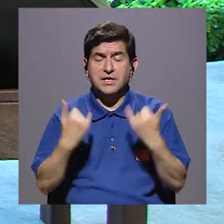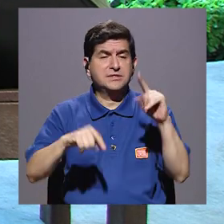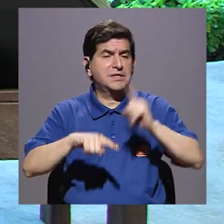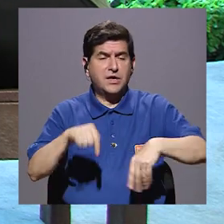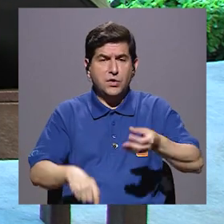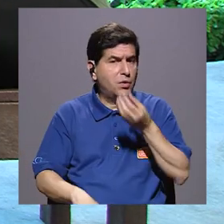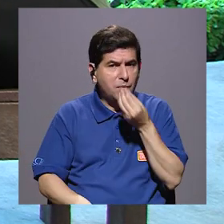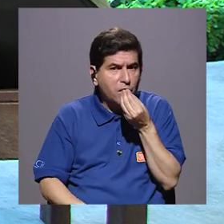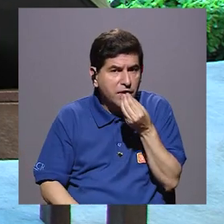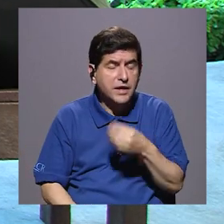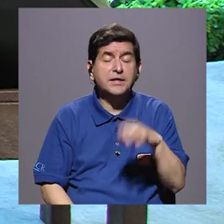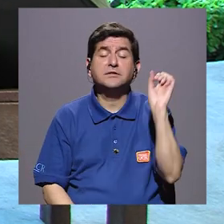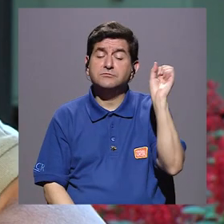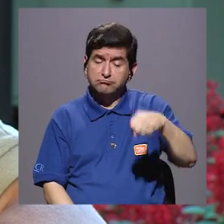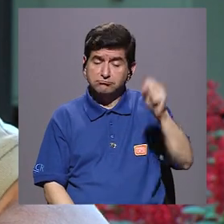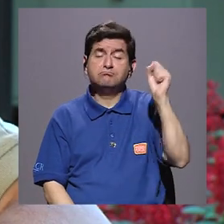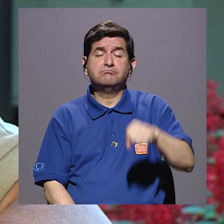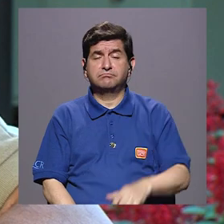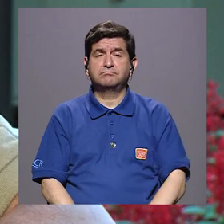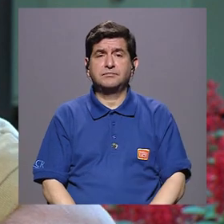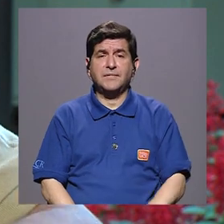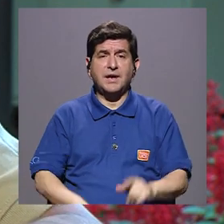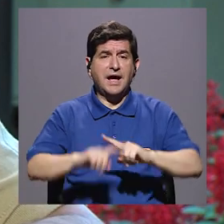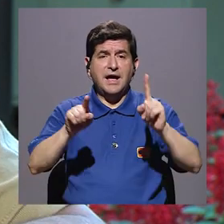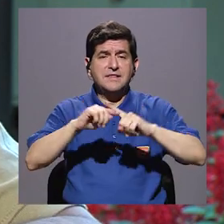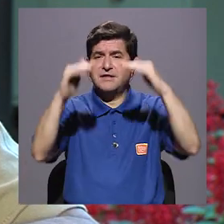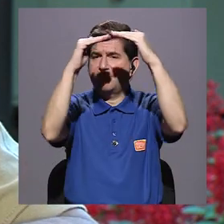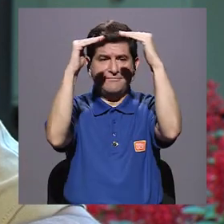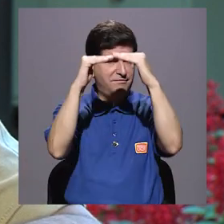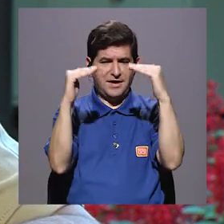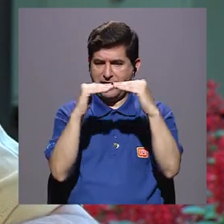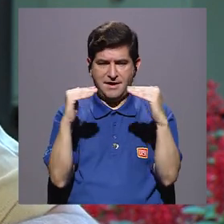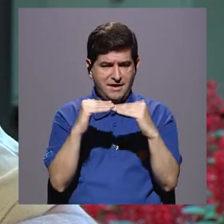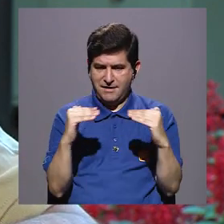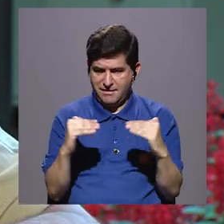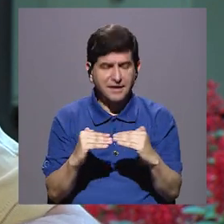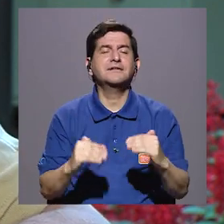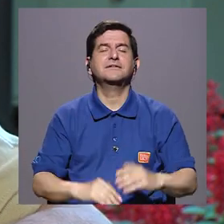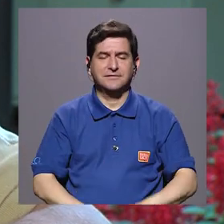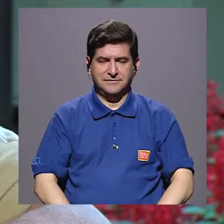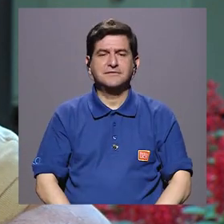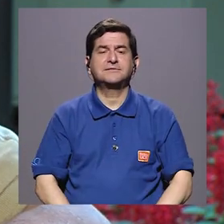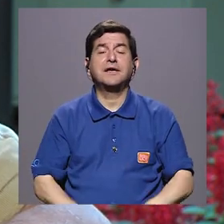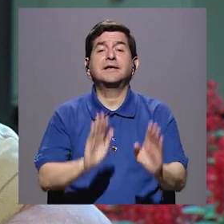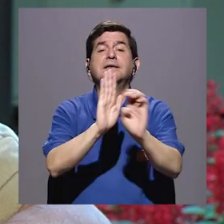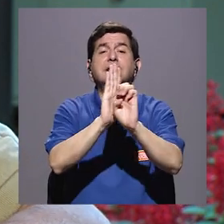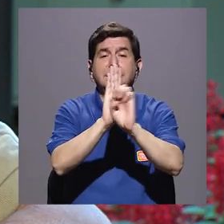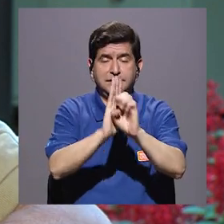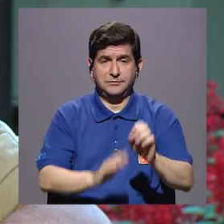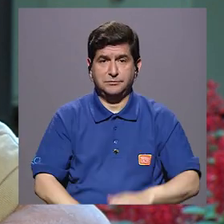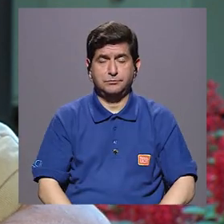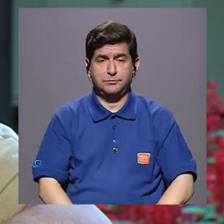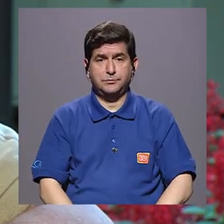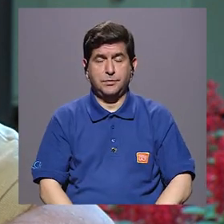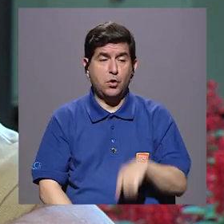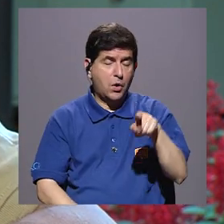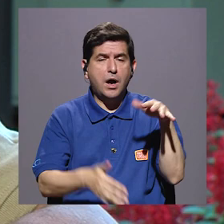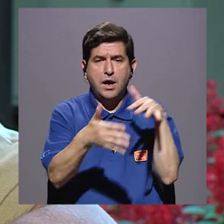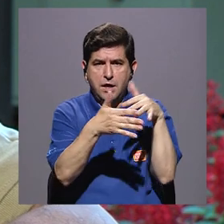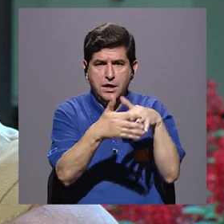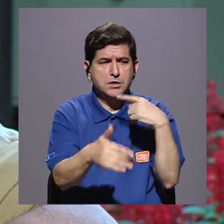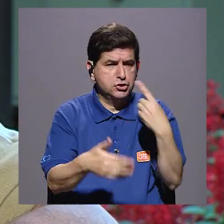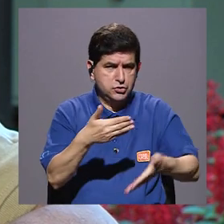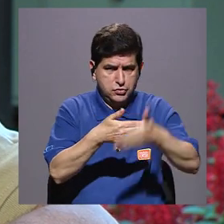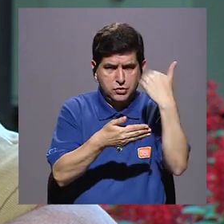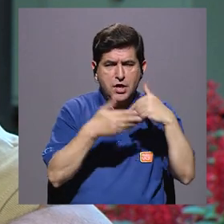puedan como comer? Correcto. Hay estadios, hay categorías de sarcopenia. Por ejemplo, sí, en este estudio